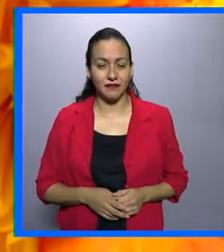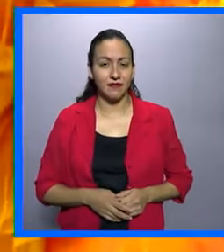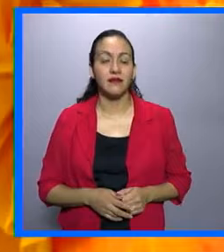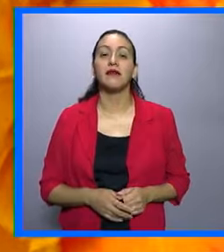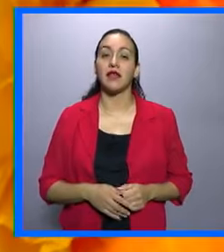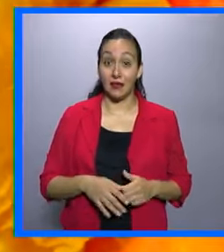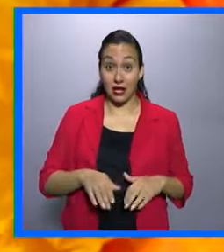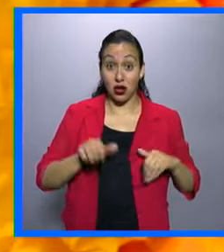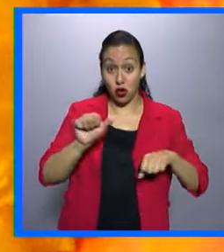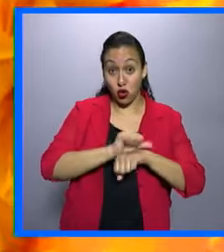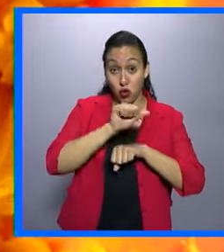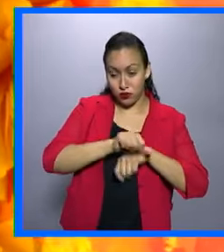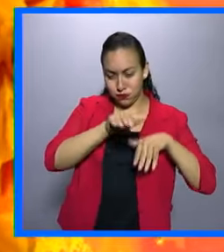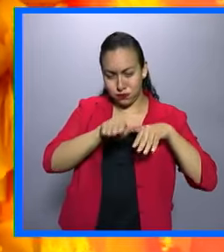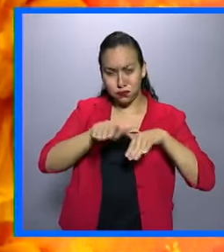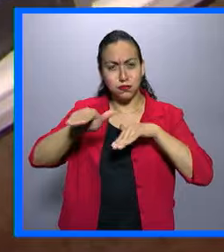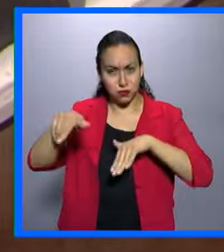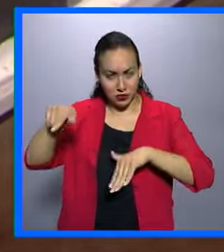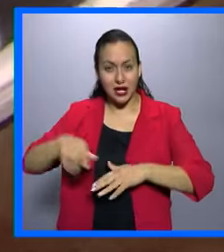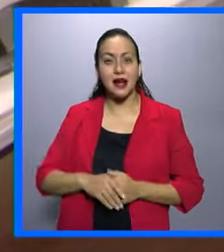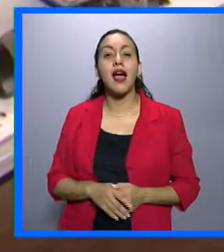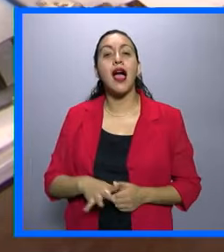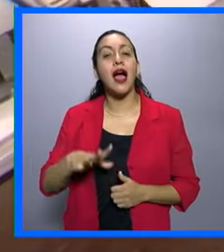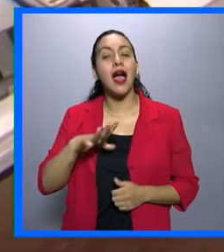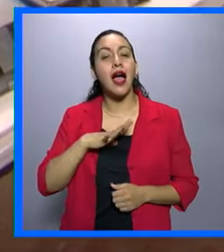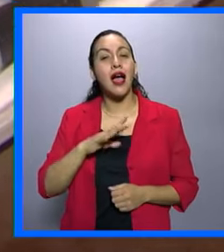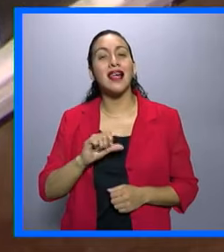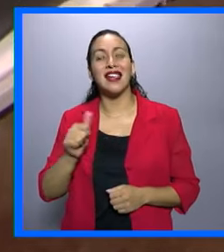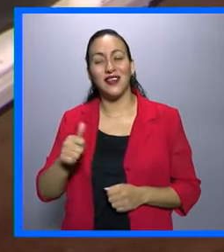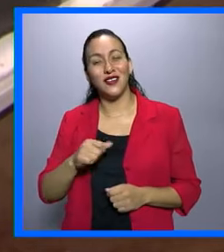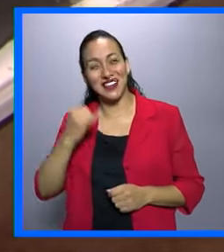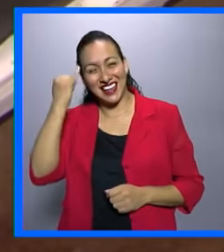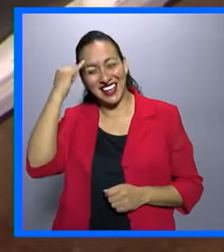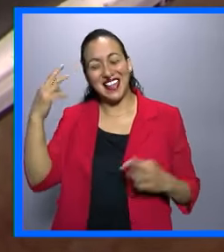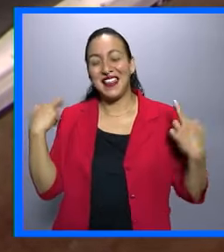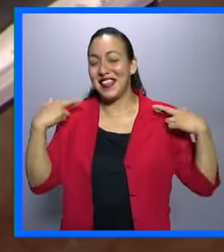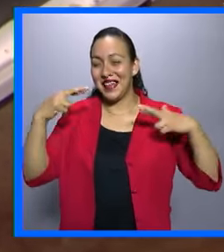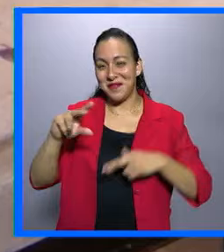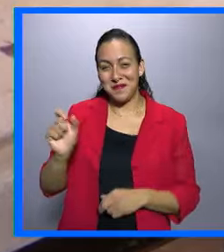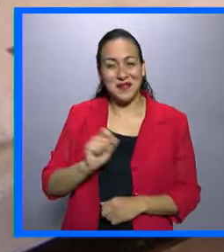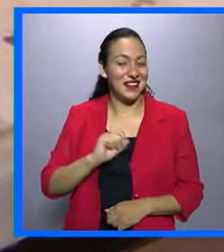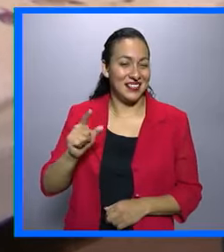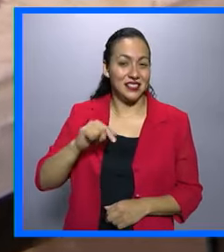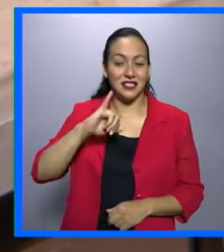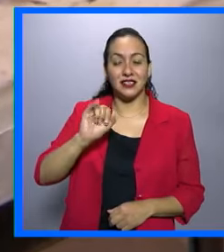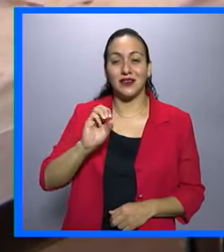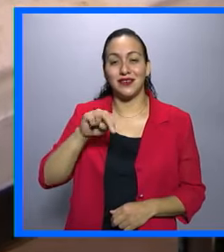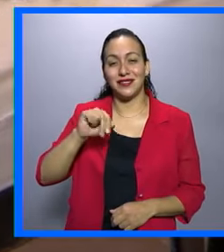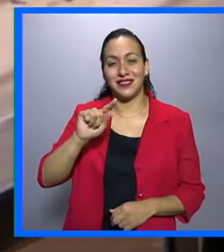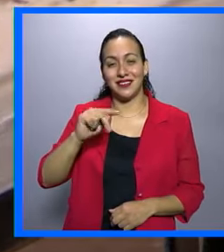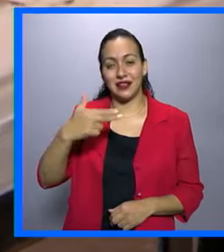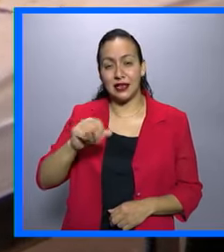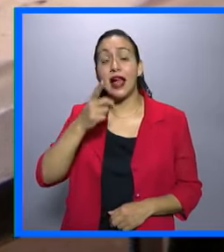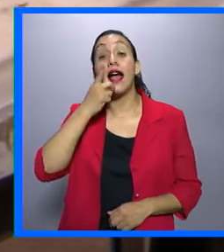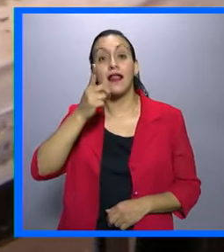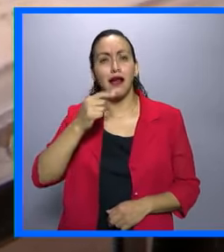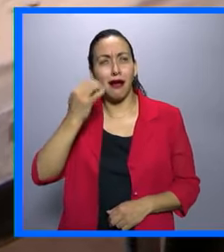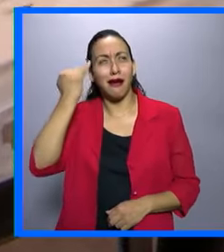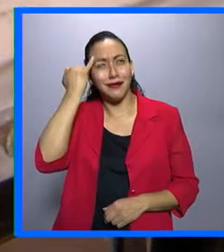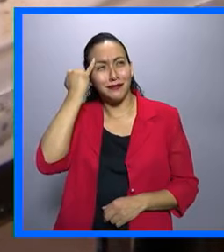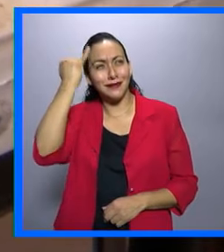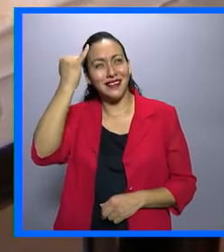de los carros alegóricos del Faro Cosmos está la idea del maestro cartonero Jonathan Castellanos, quien este año decidió plasmar un toque de